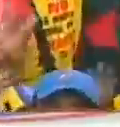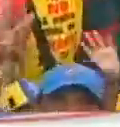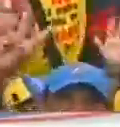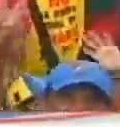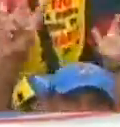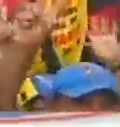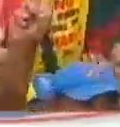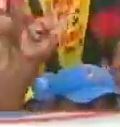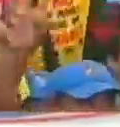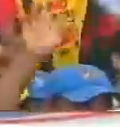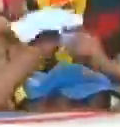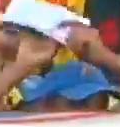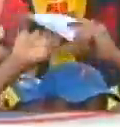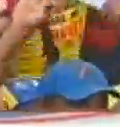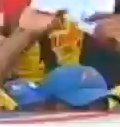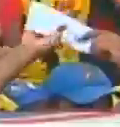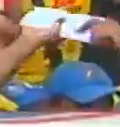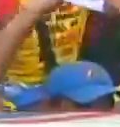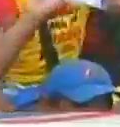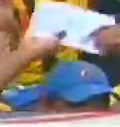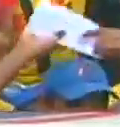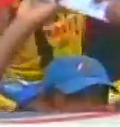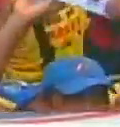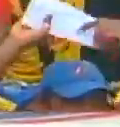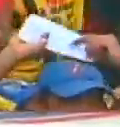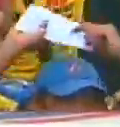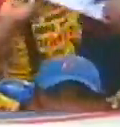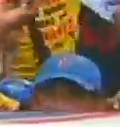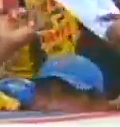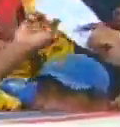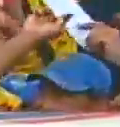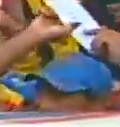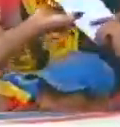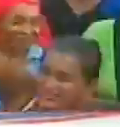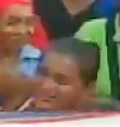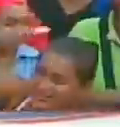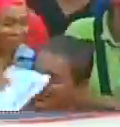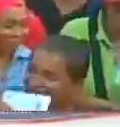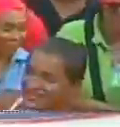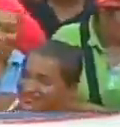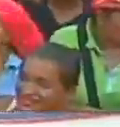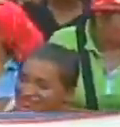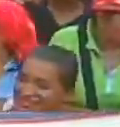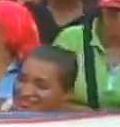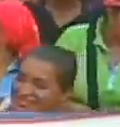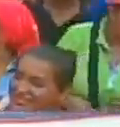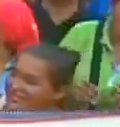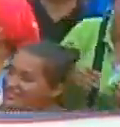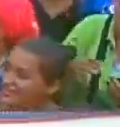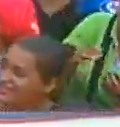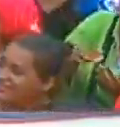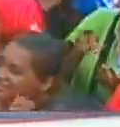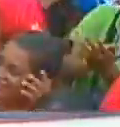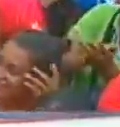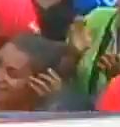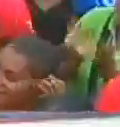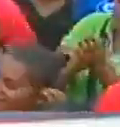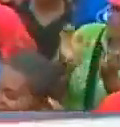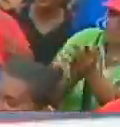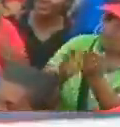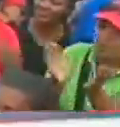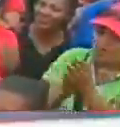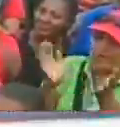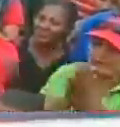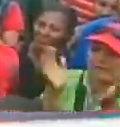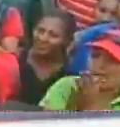Apure. Están los compañeros de la Gran Misión Barrio Nuevo, Barrio Tricolor. Está el Frente de Mujeres Centauras de